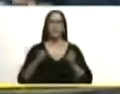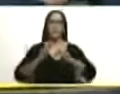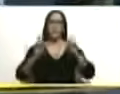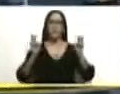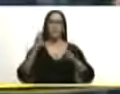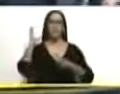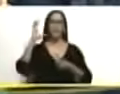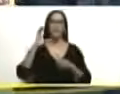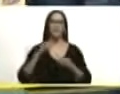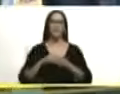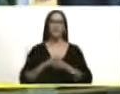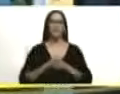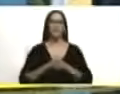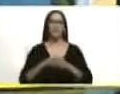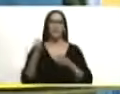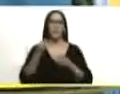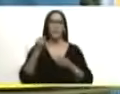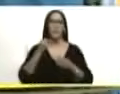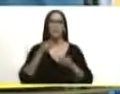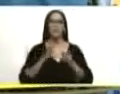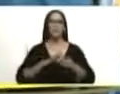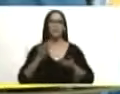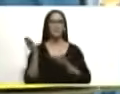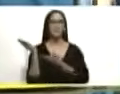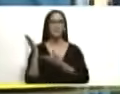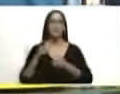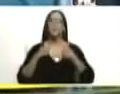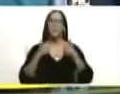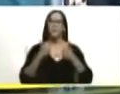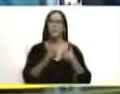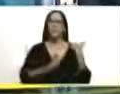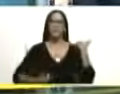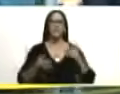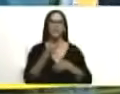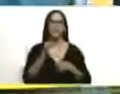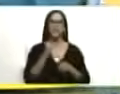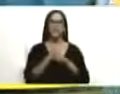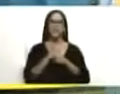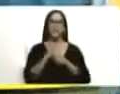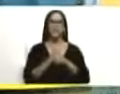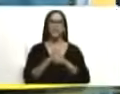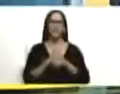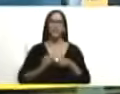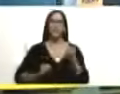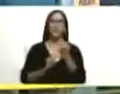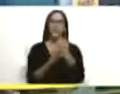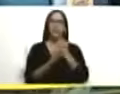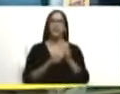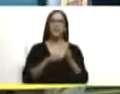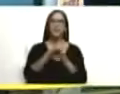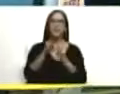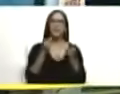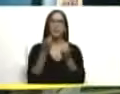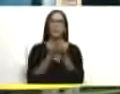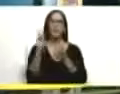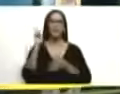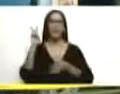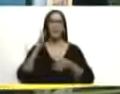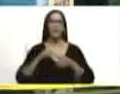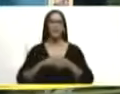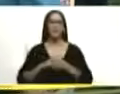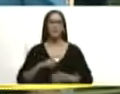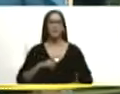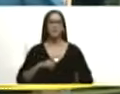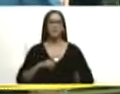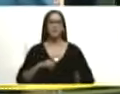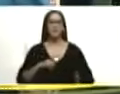Danielita, ¿cómo va la marca país? Muy bien, presidente, excelente. Trabajando para contribuir al crecimiento económico de Venezuela. Ahí puede ver, mire,